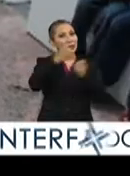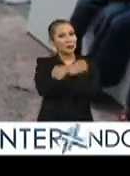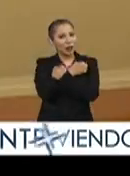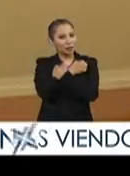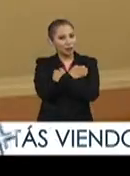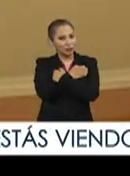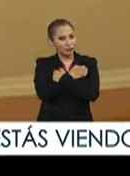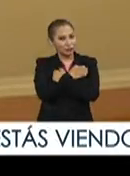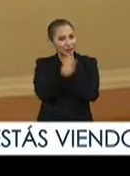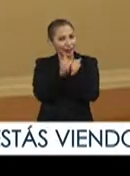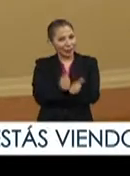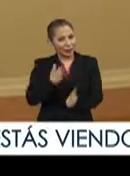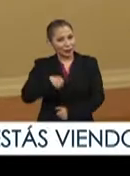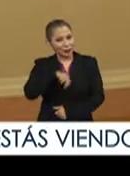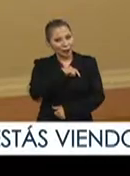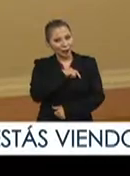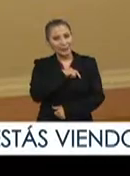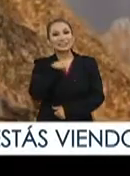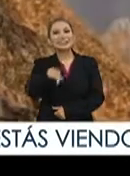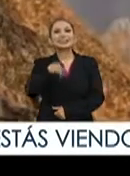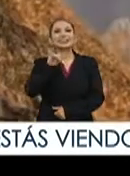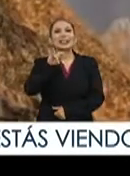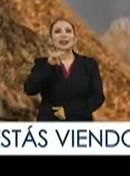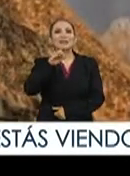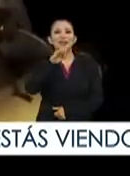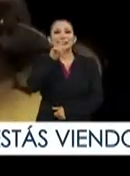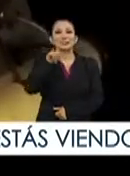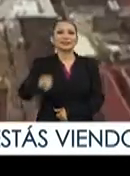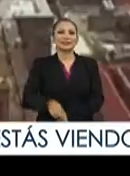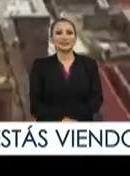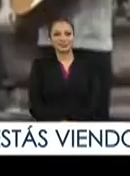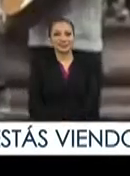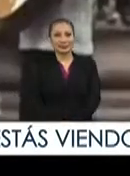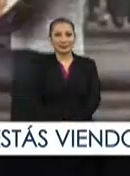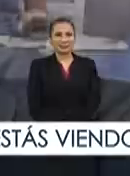de educación. Quédate con nosotros, estás en Interfaz.